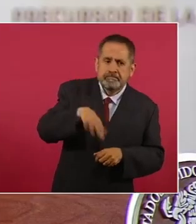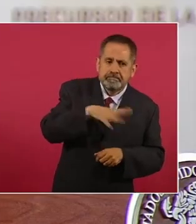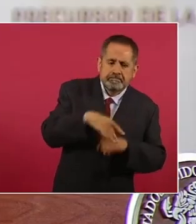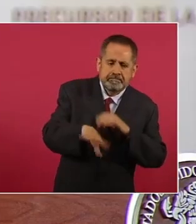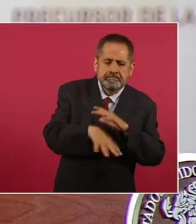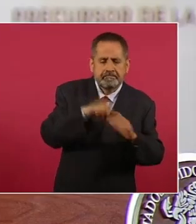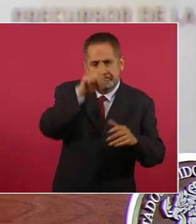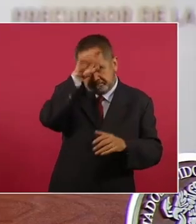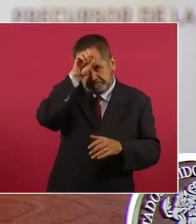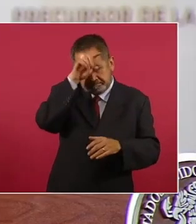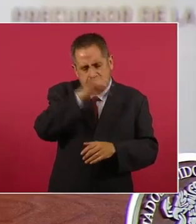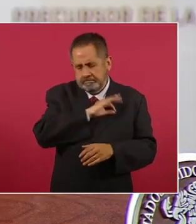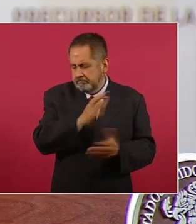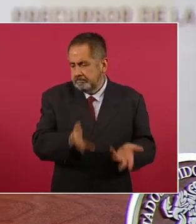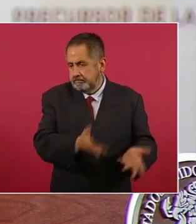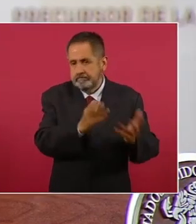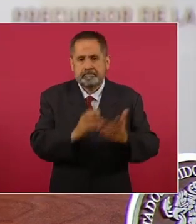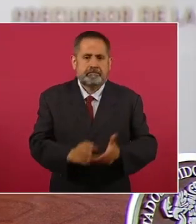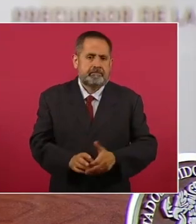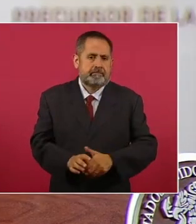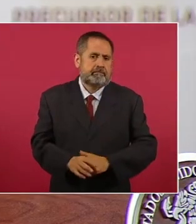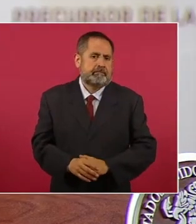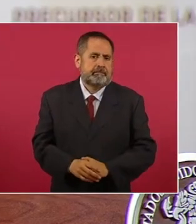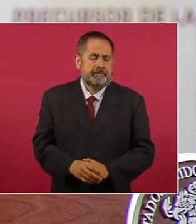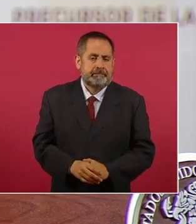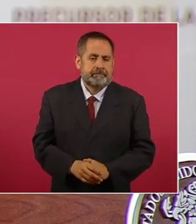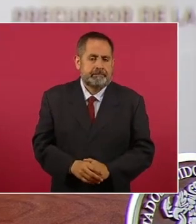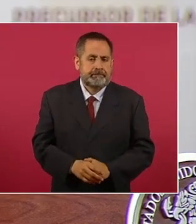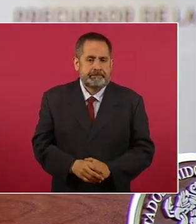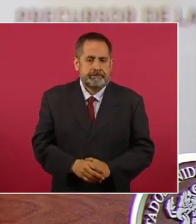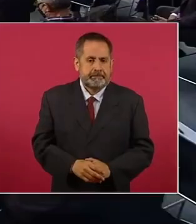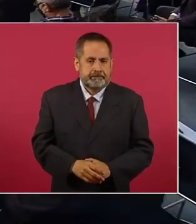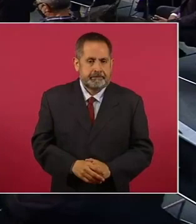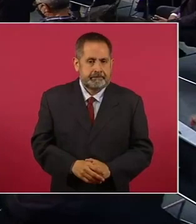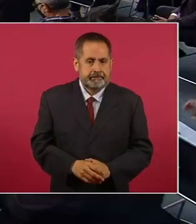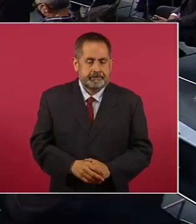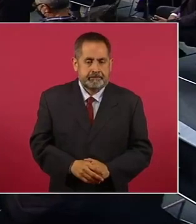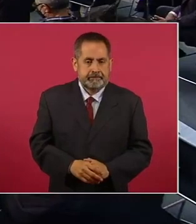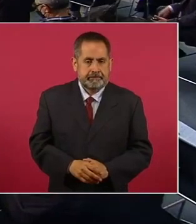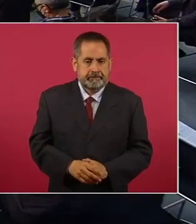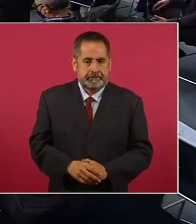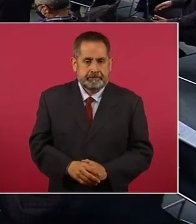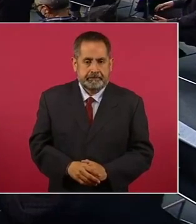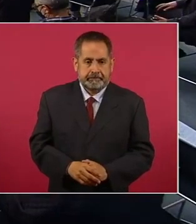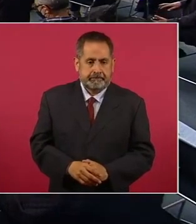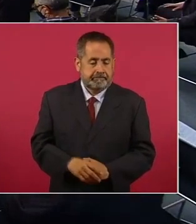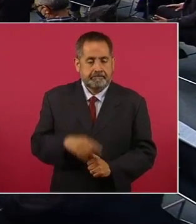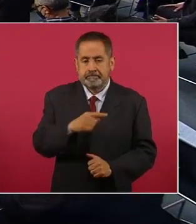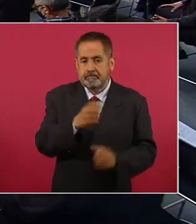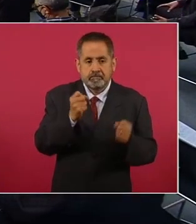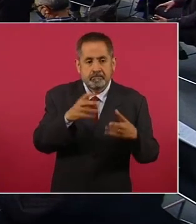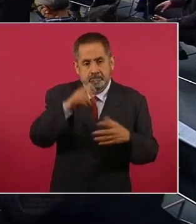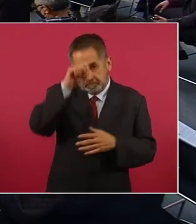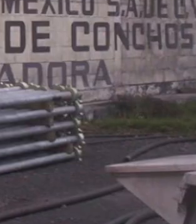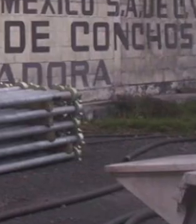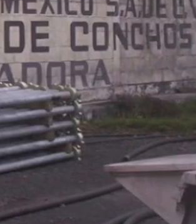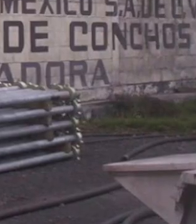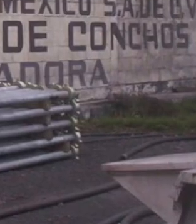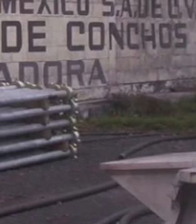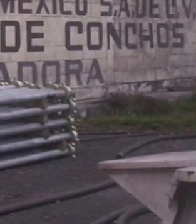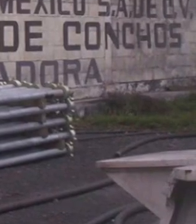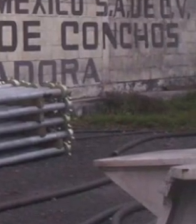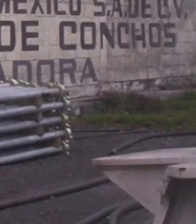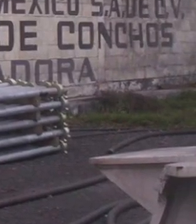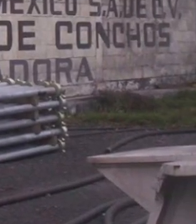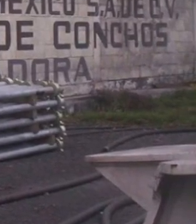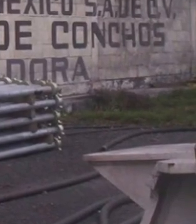resultaron heridos, sin contar con la cifra indeterminable de daño y sufrimiento causados a los familiares de las víctimas, en la cual